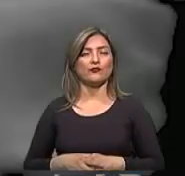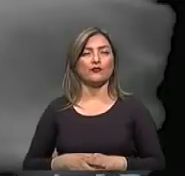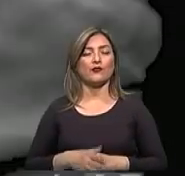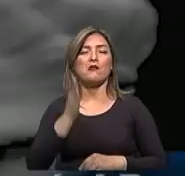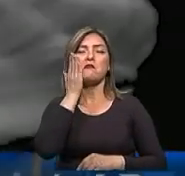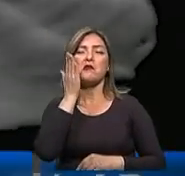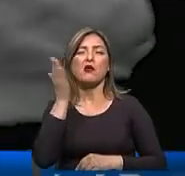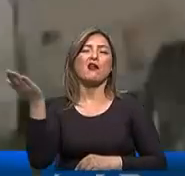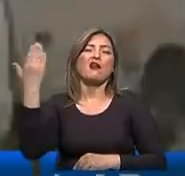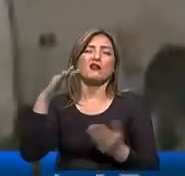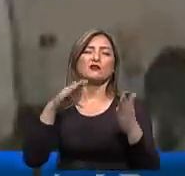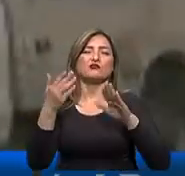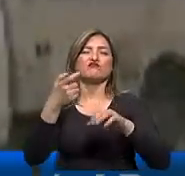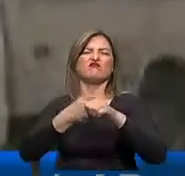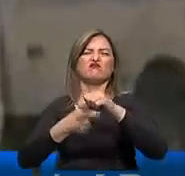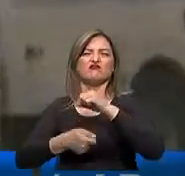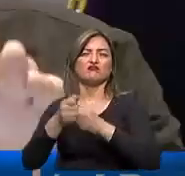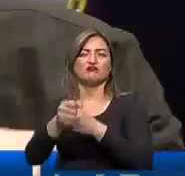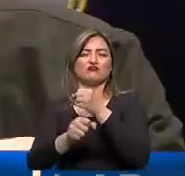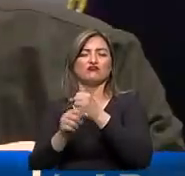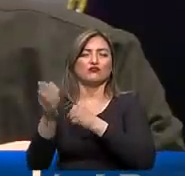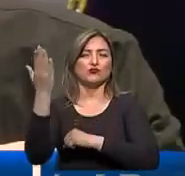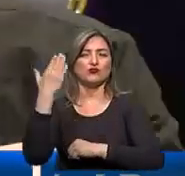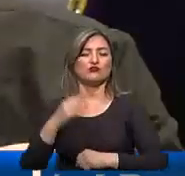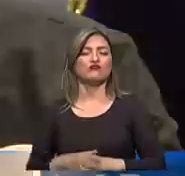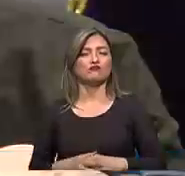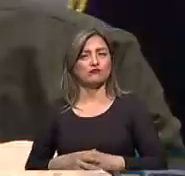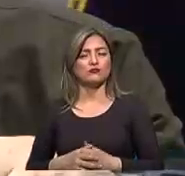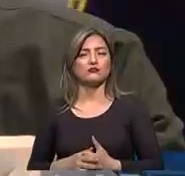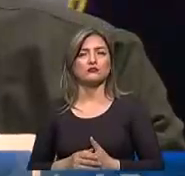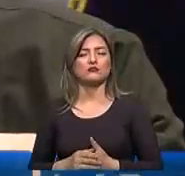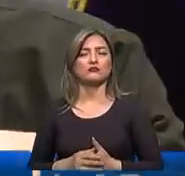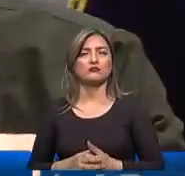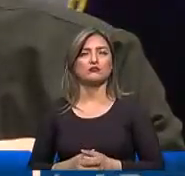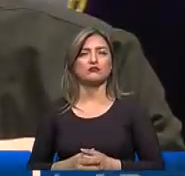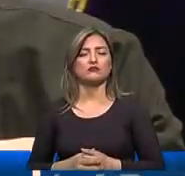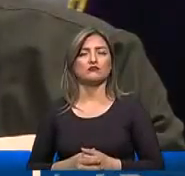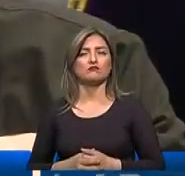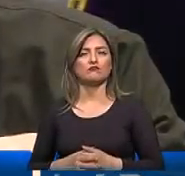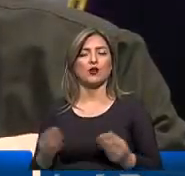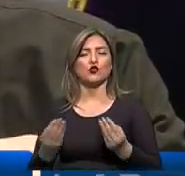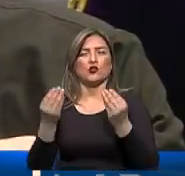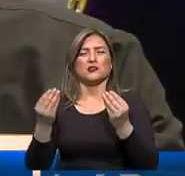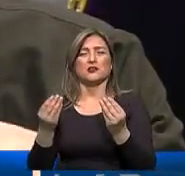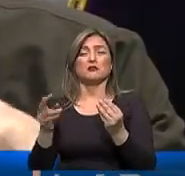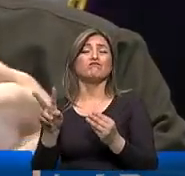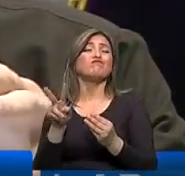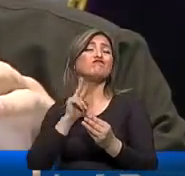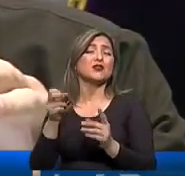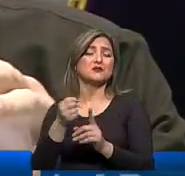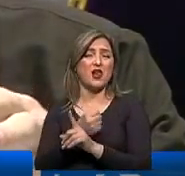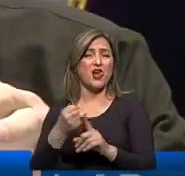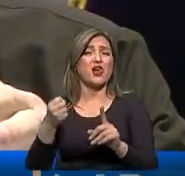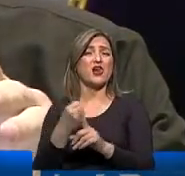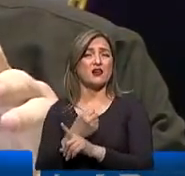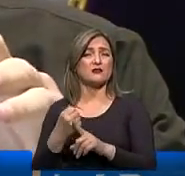madre murió víctima de un femicidio años atrás. La adolescente era víctima del círculo de violencia